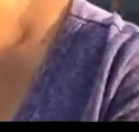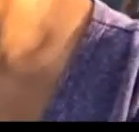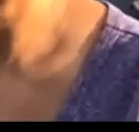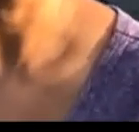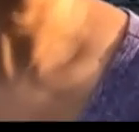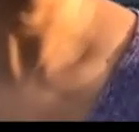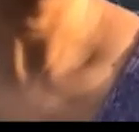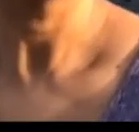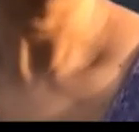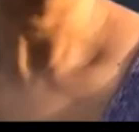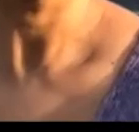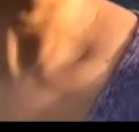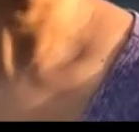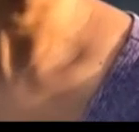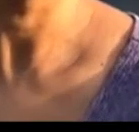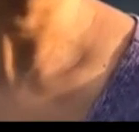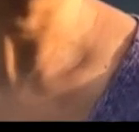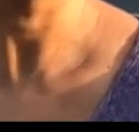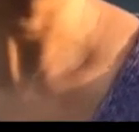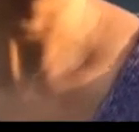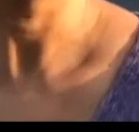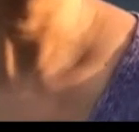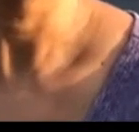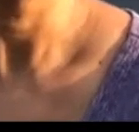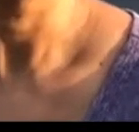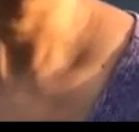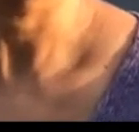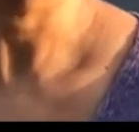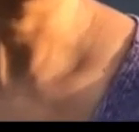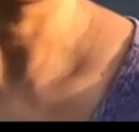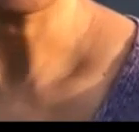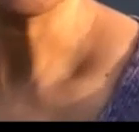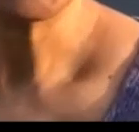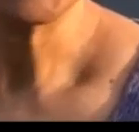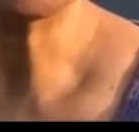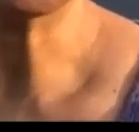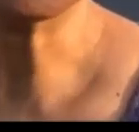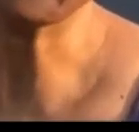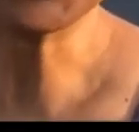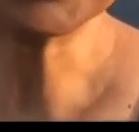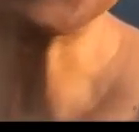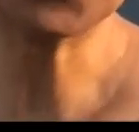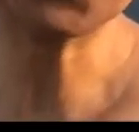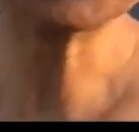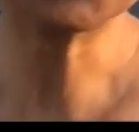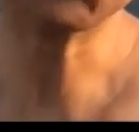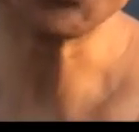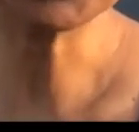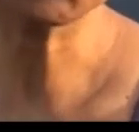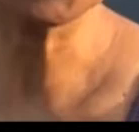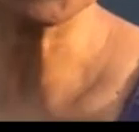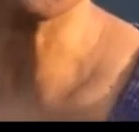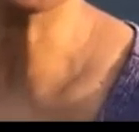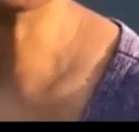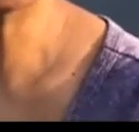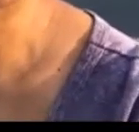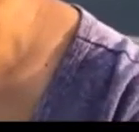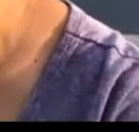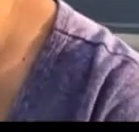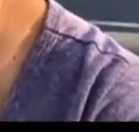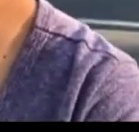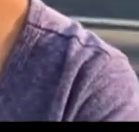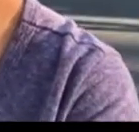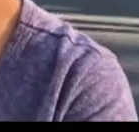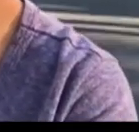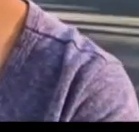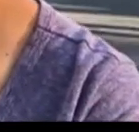¿Qué piensas del taller de periodismo Jack F. Ely? En esta ocasión participo como exalumna. Tuve la oportunidad